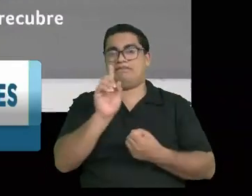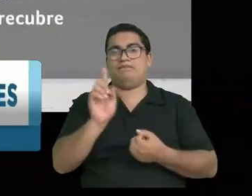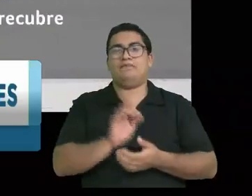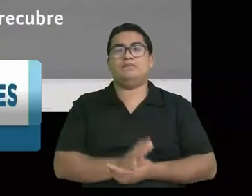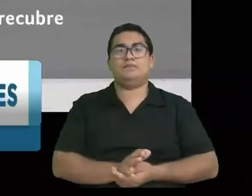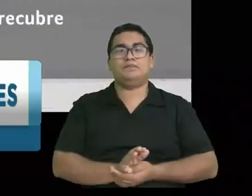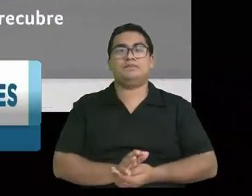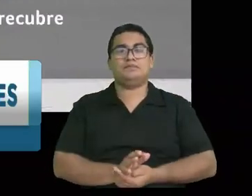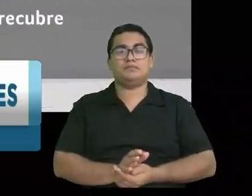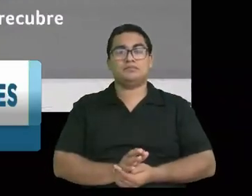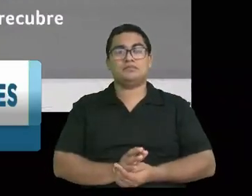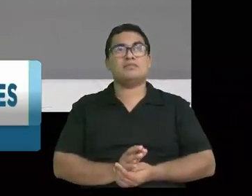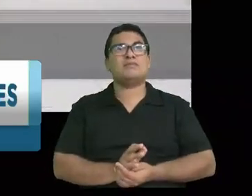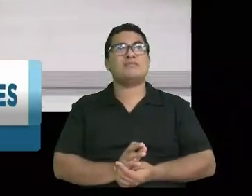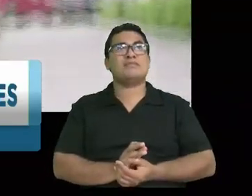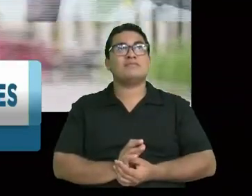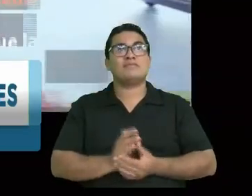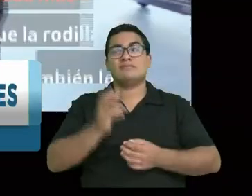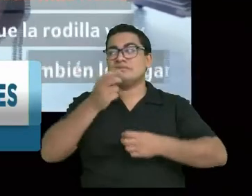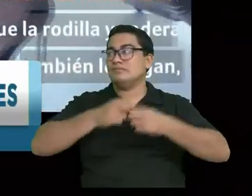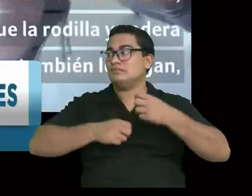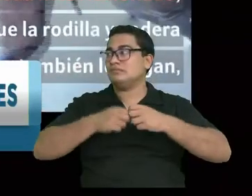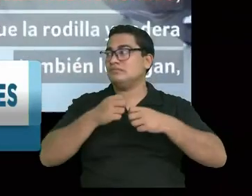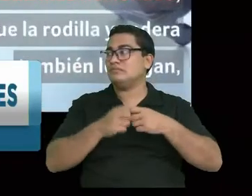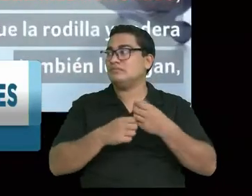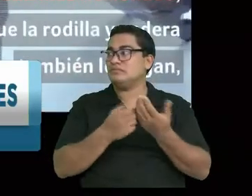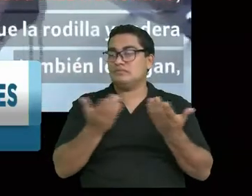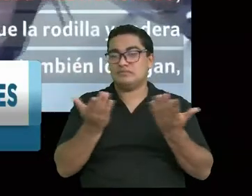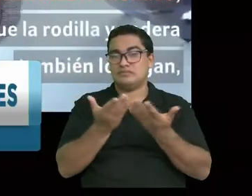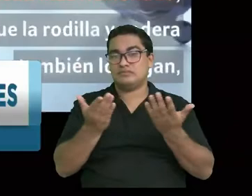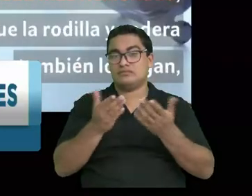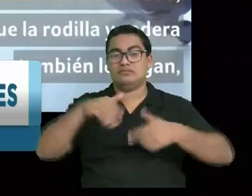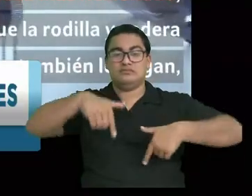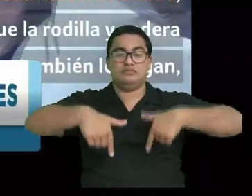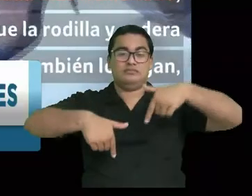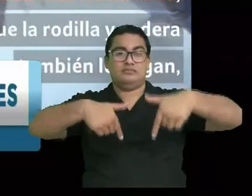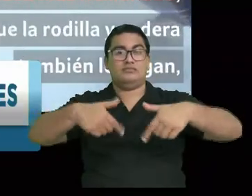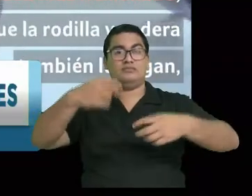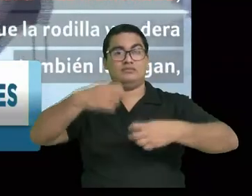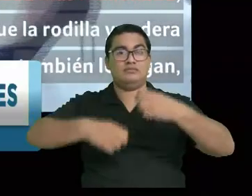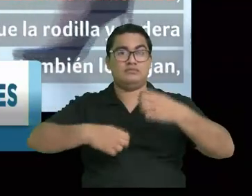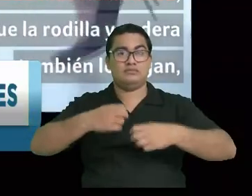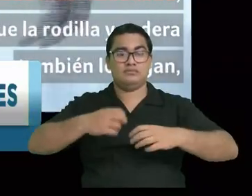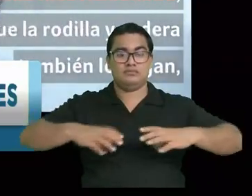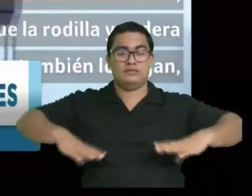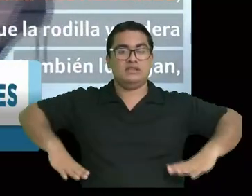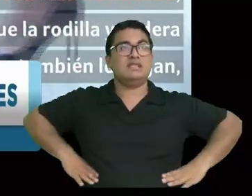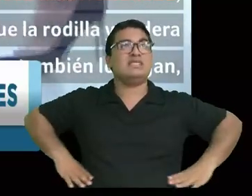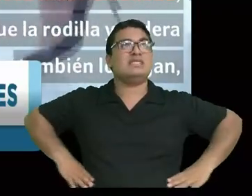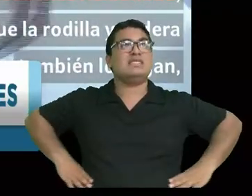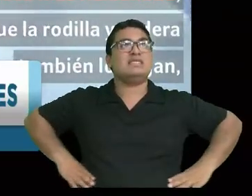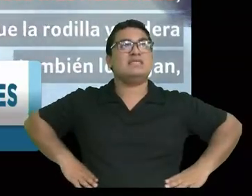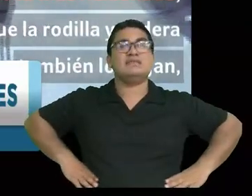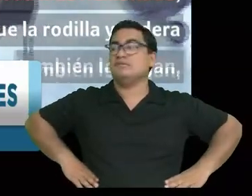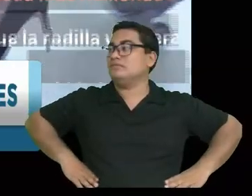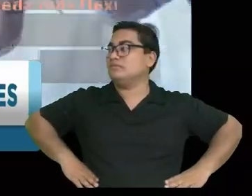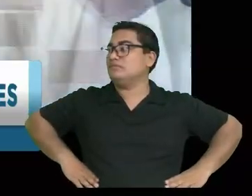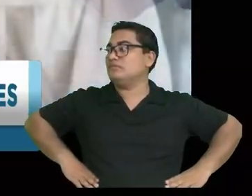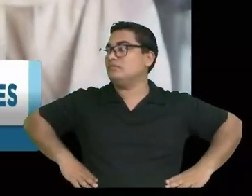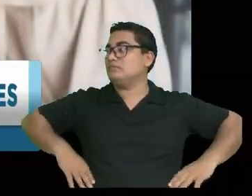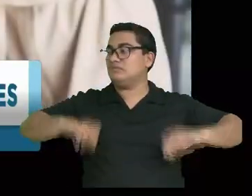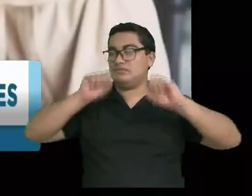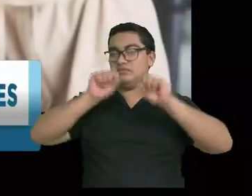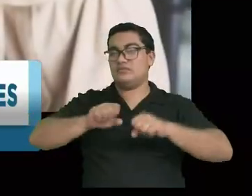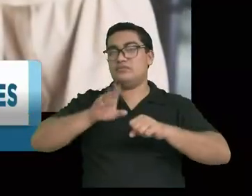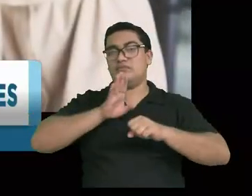sí. Ahora, ¿qué problemas causa el tacón en nuestra cintura, doctor? ¿Se podría hablar de la cintura,